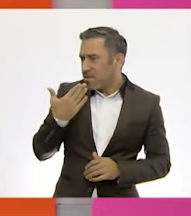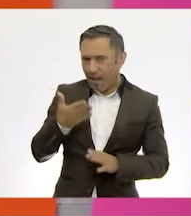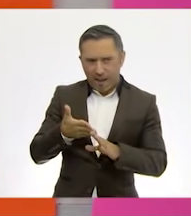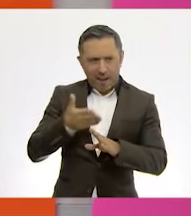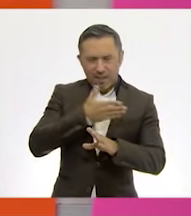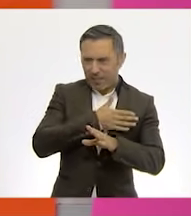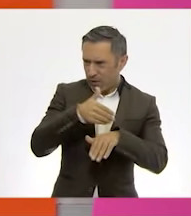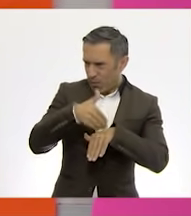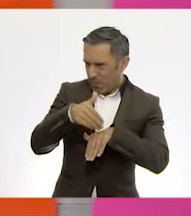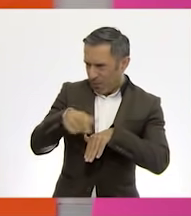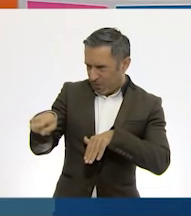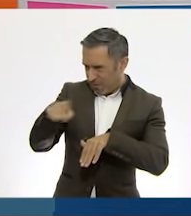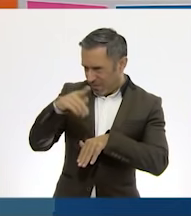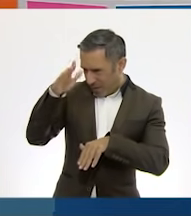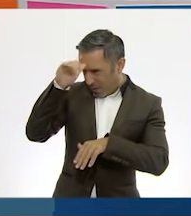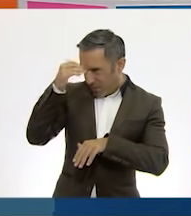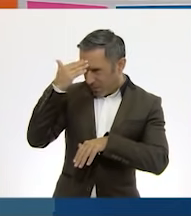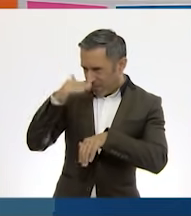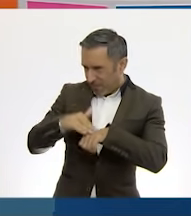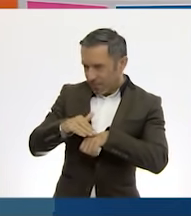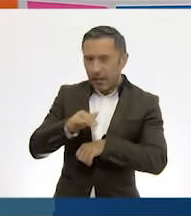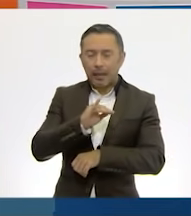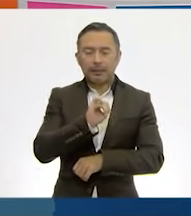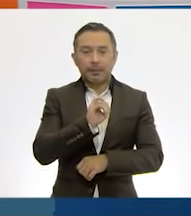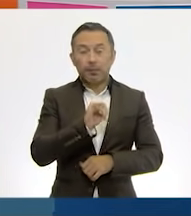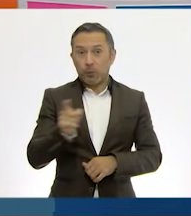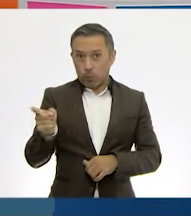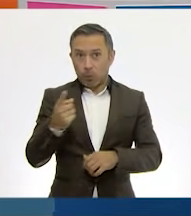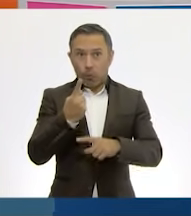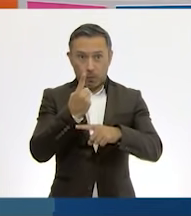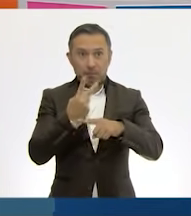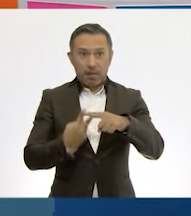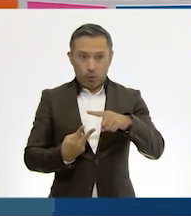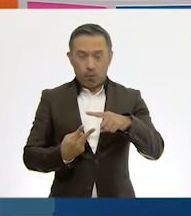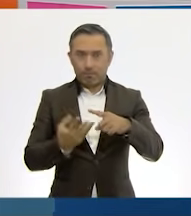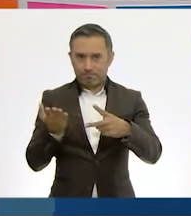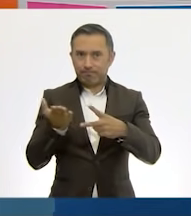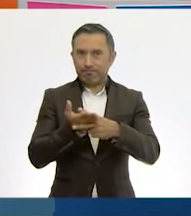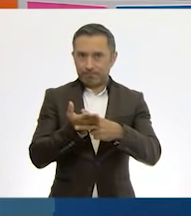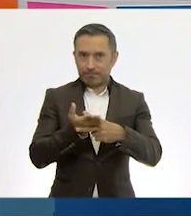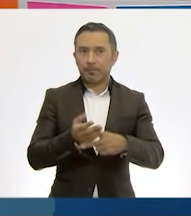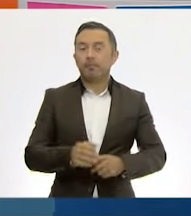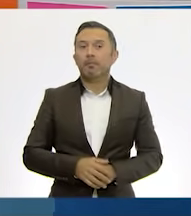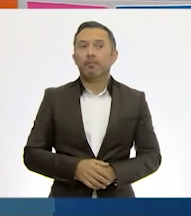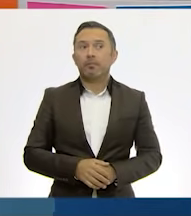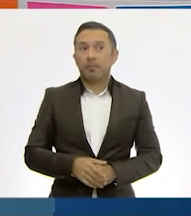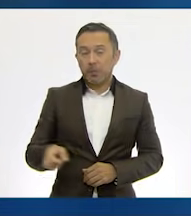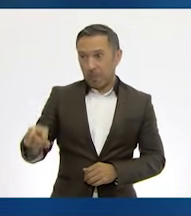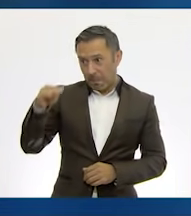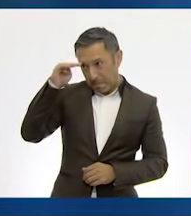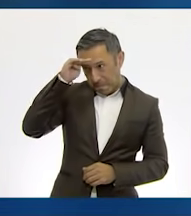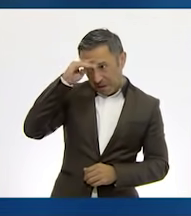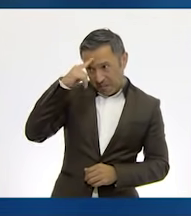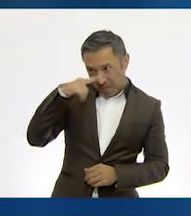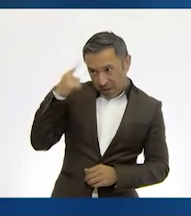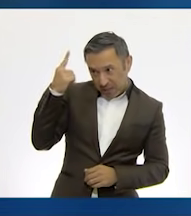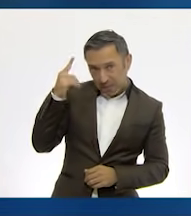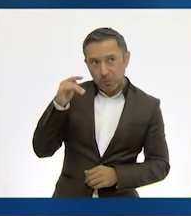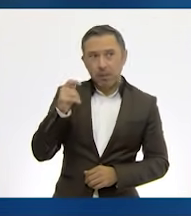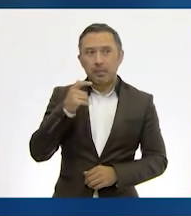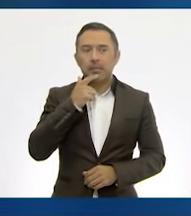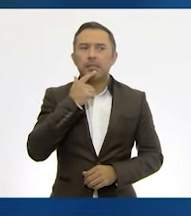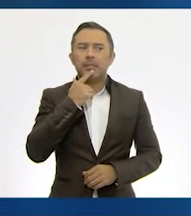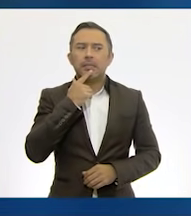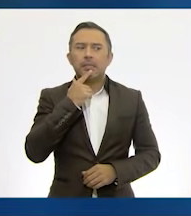números, ¿no? Sí. Entonces, te tocó un medio. Sí. Entonces, ¿crees que te sea fácil? No lo sé, la verdad.